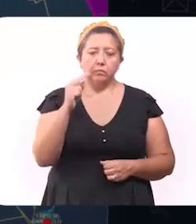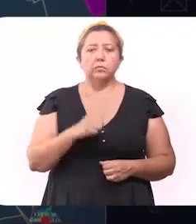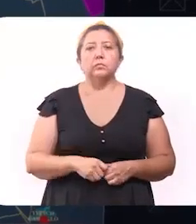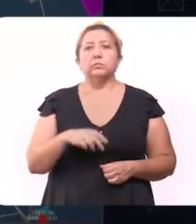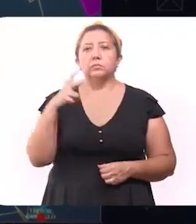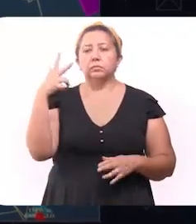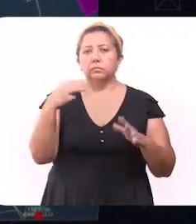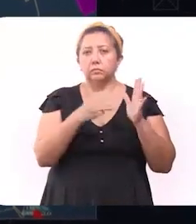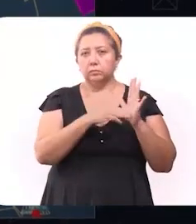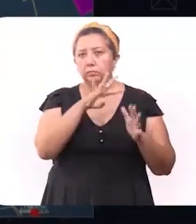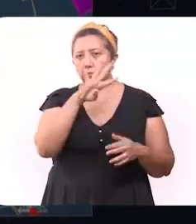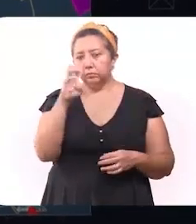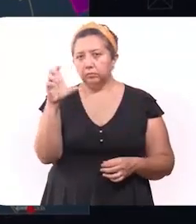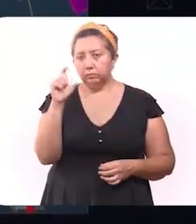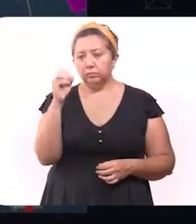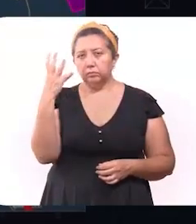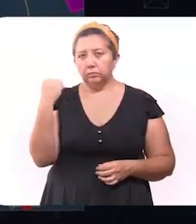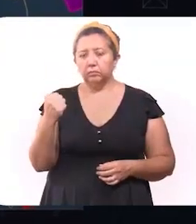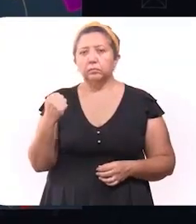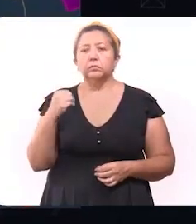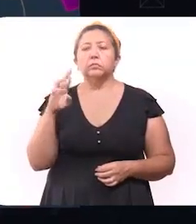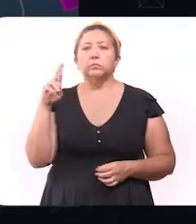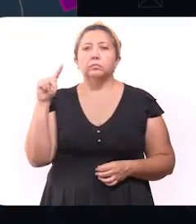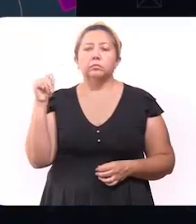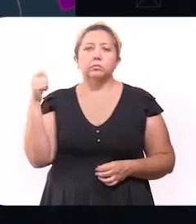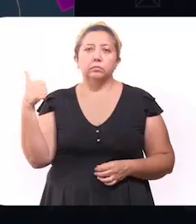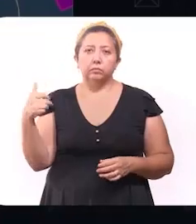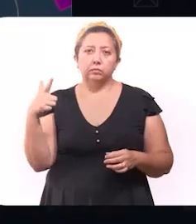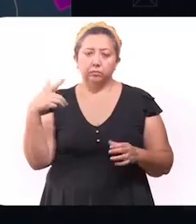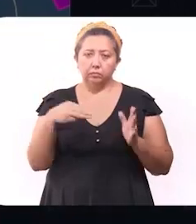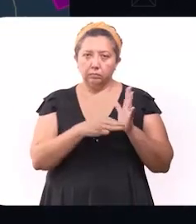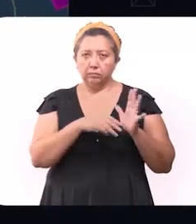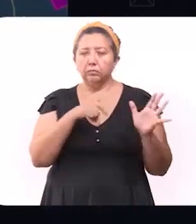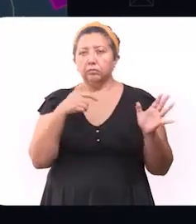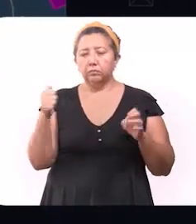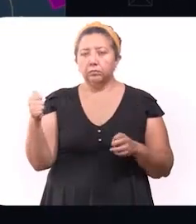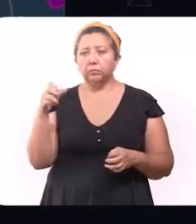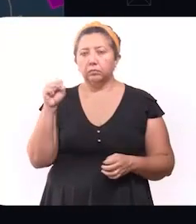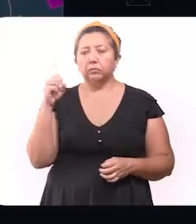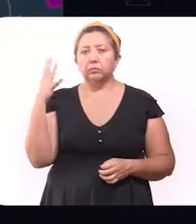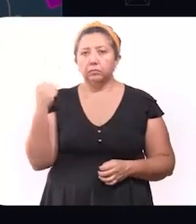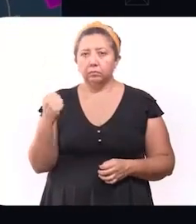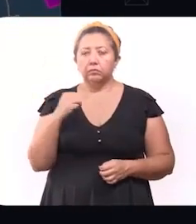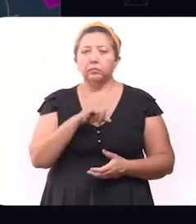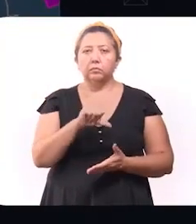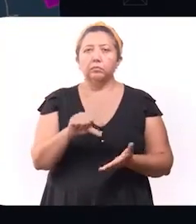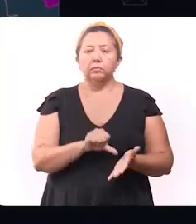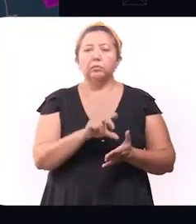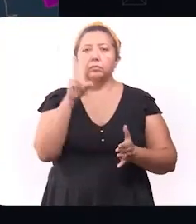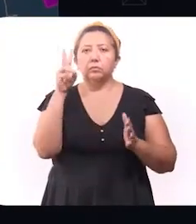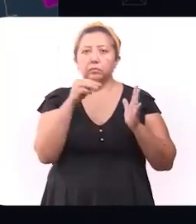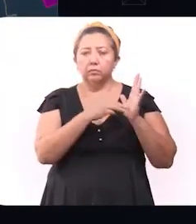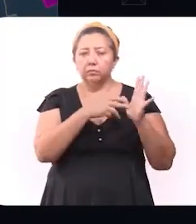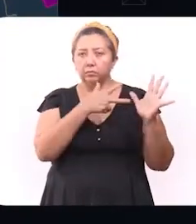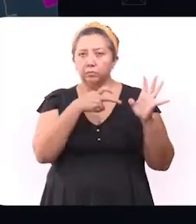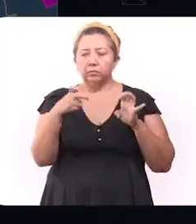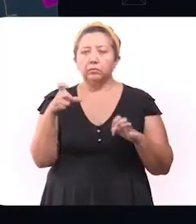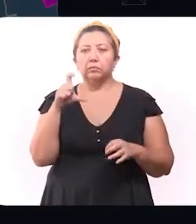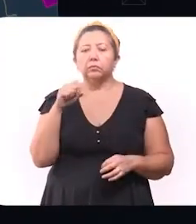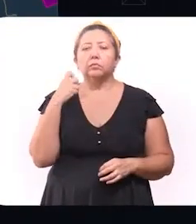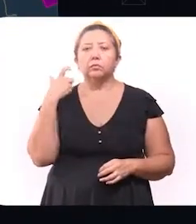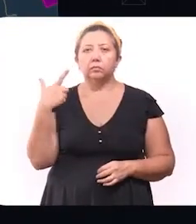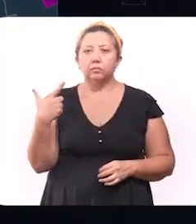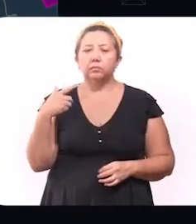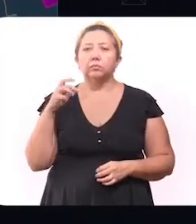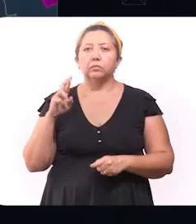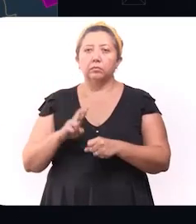norte, 8.429, en la zona oriente, 7.669, en la zona centro, 2.827,